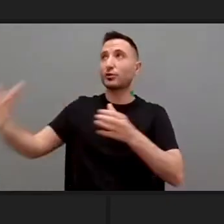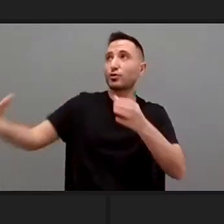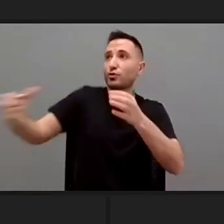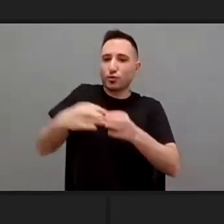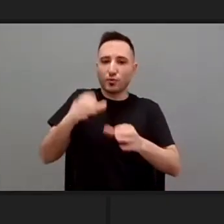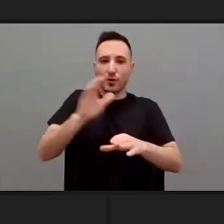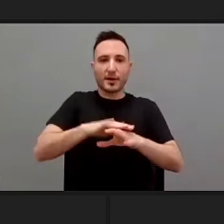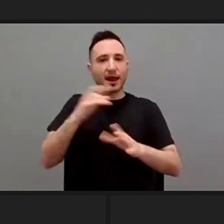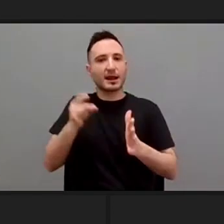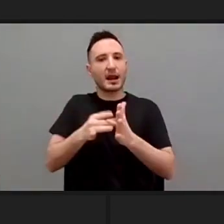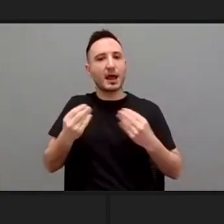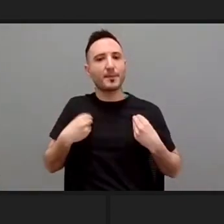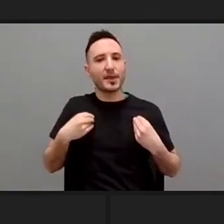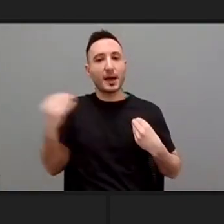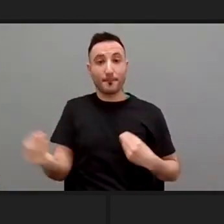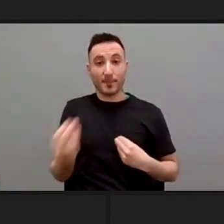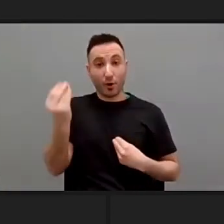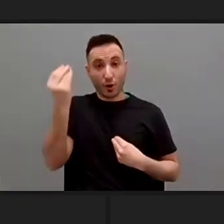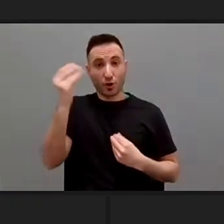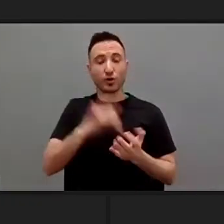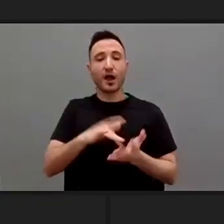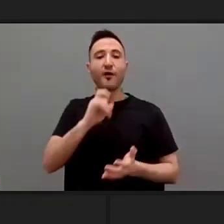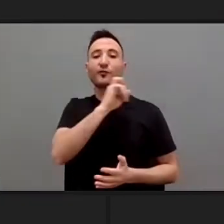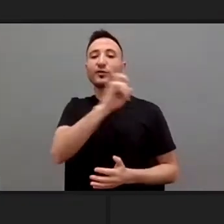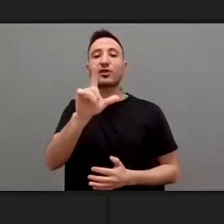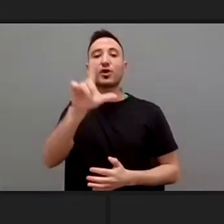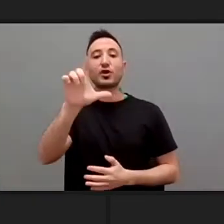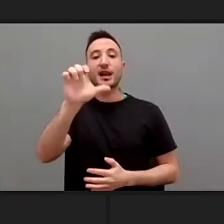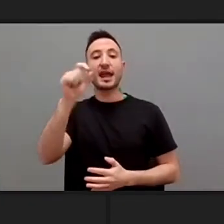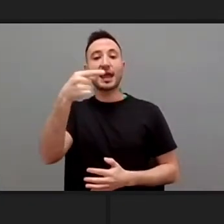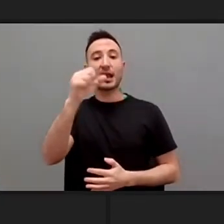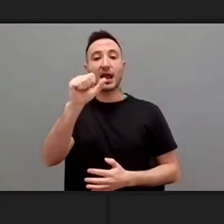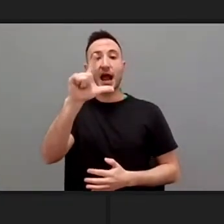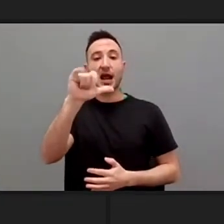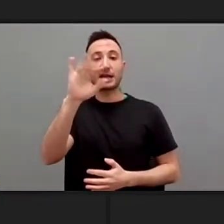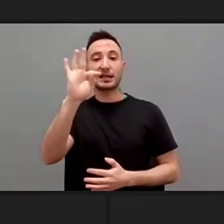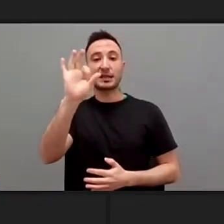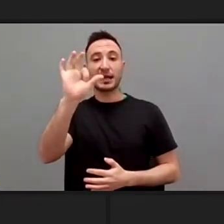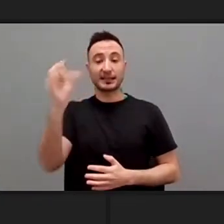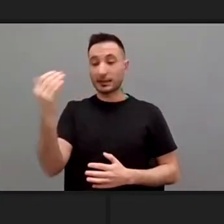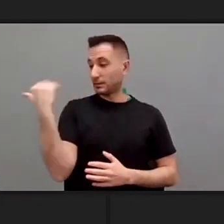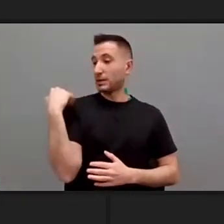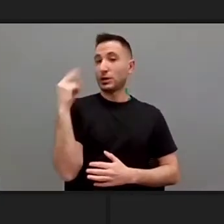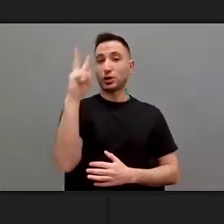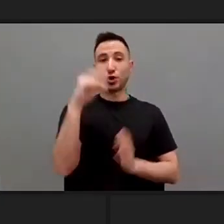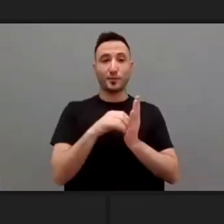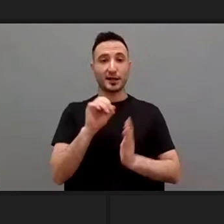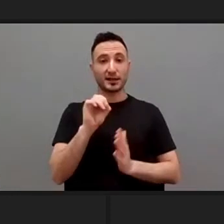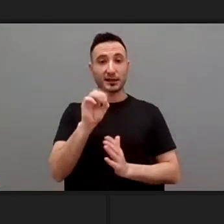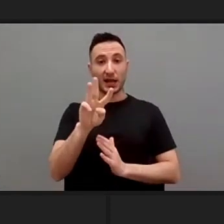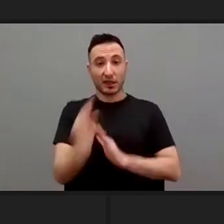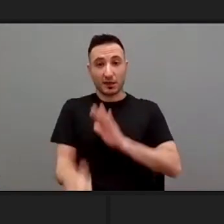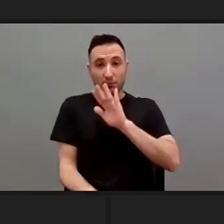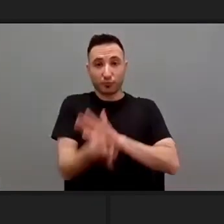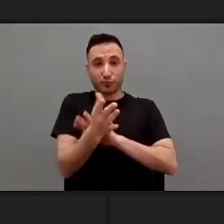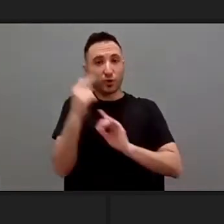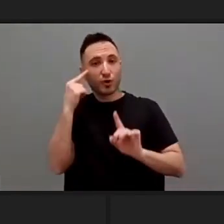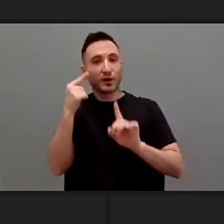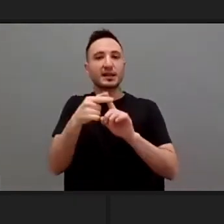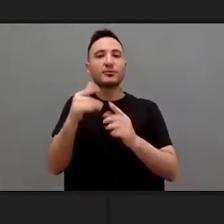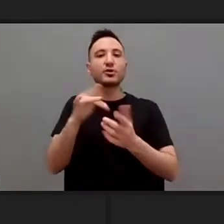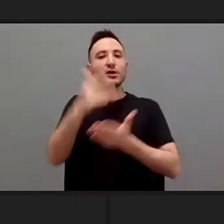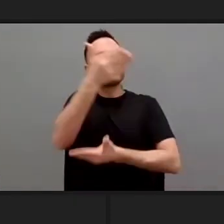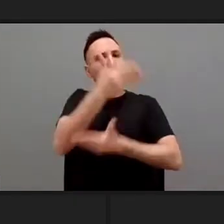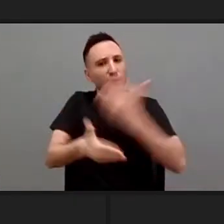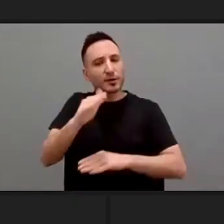vida. Y la Fundación Legalitas nace en 2013 como una acción de responsabilidad social corporativa de Legalitas, con la vocación